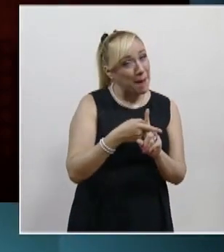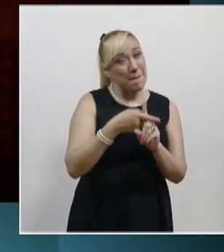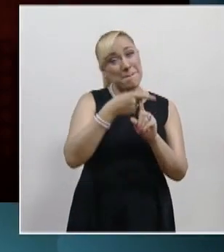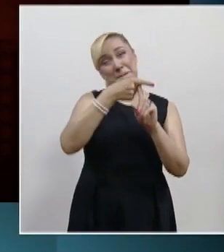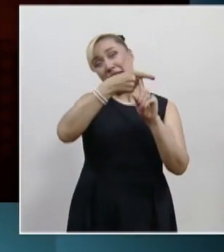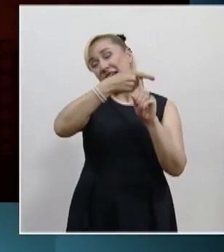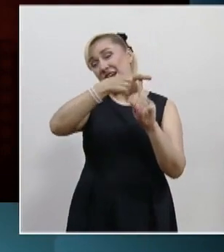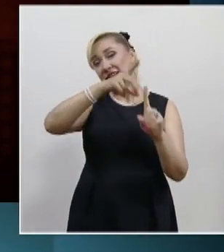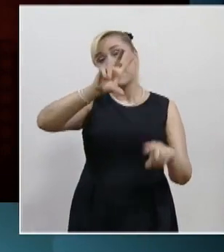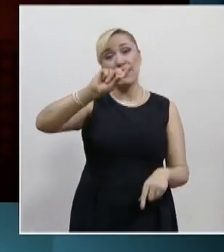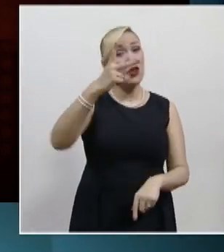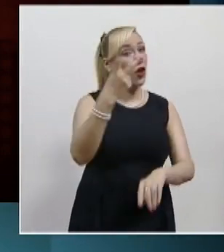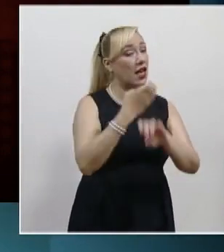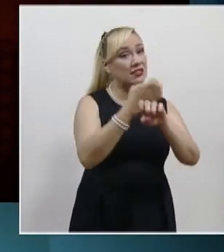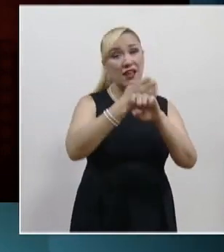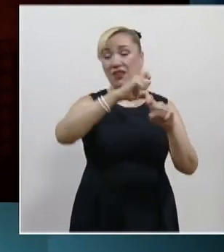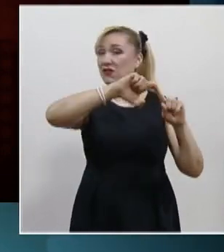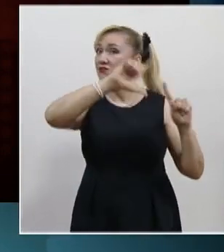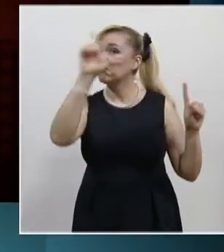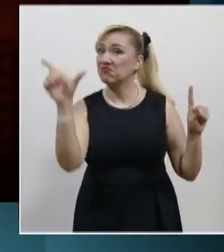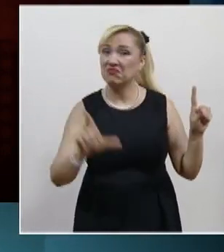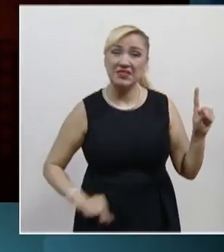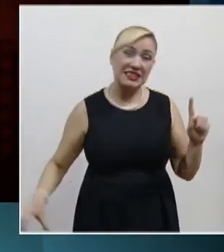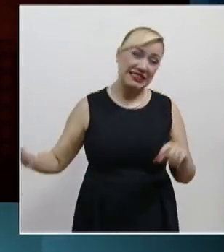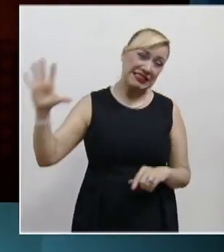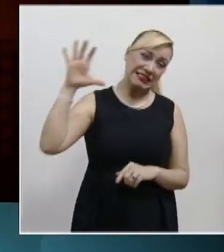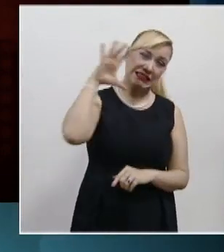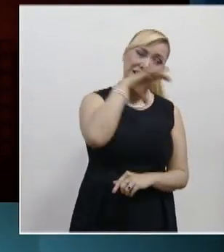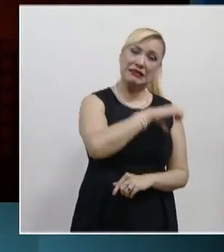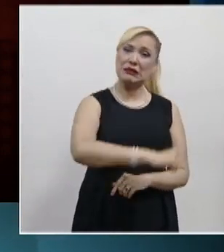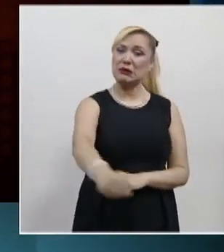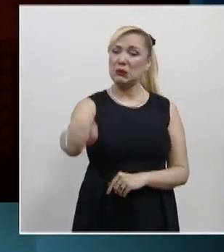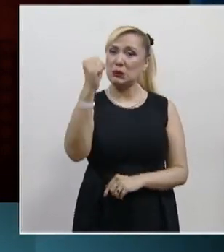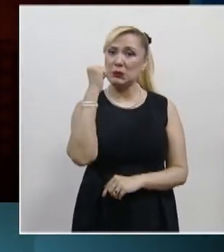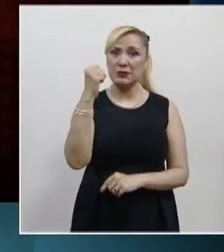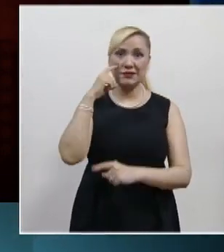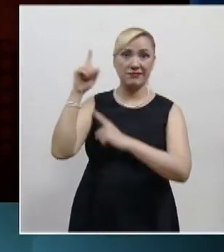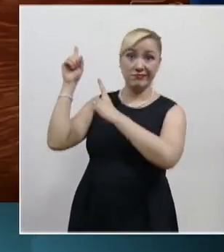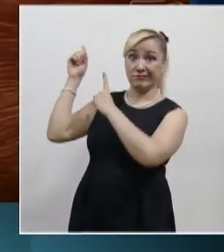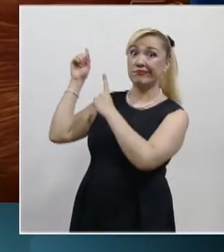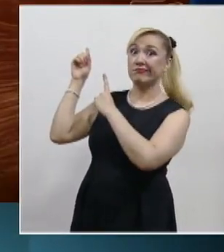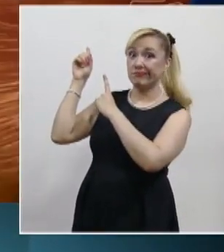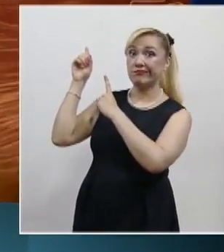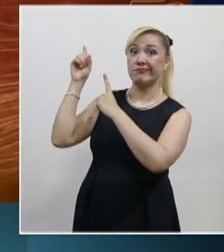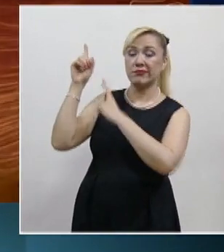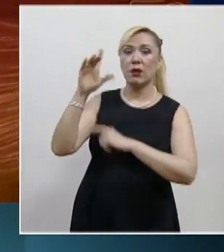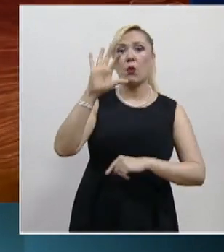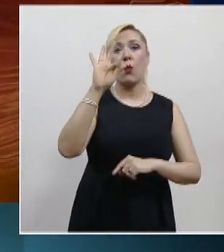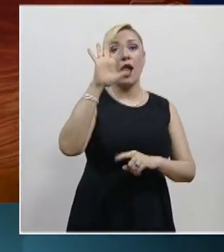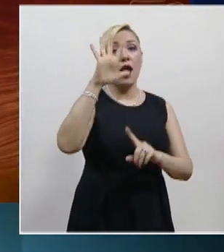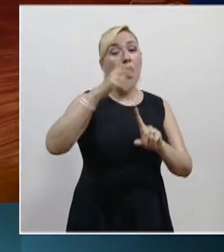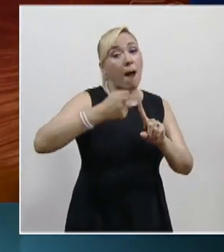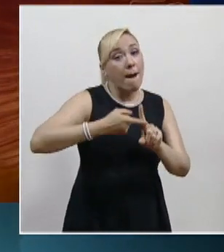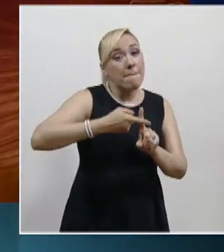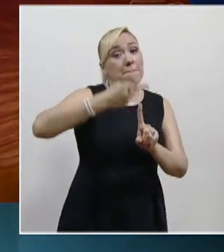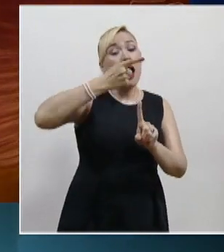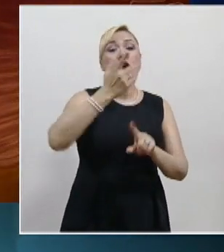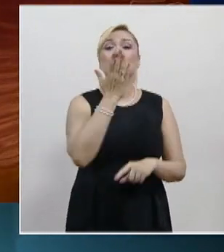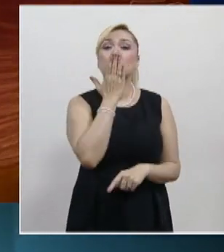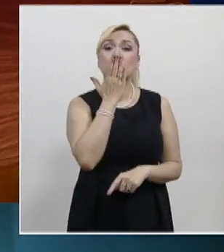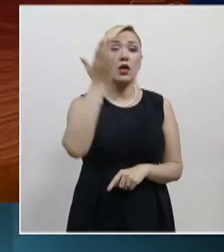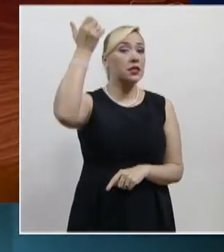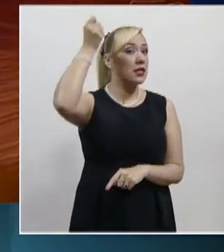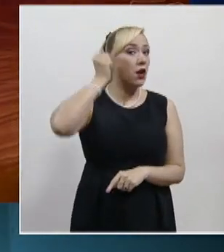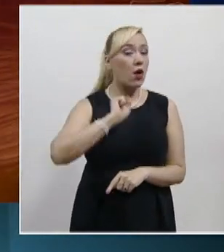las entidades del país debido a la tercera onda de calor, y temperaturas máximas superiores a 45 grados centígrados en Sonora,